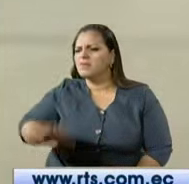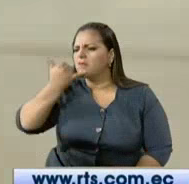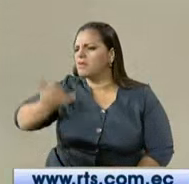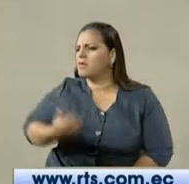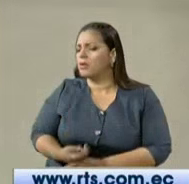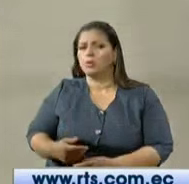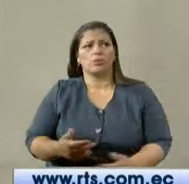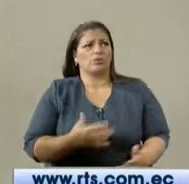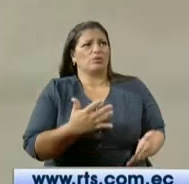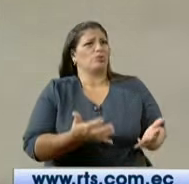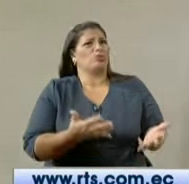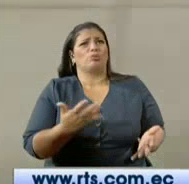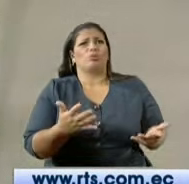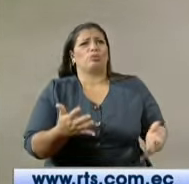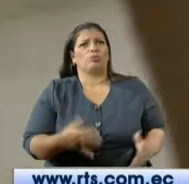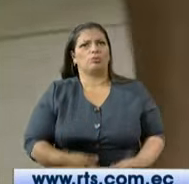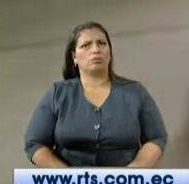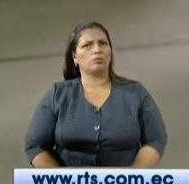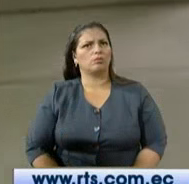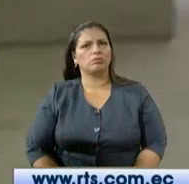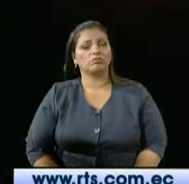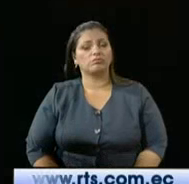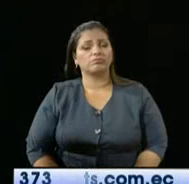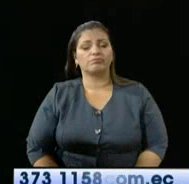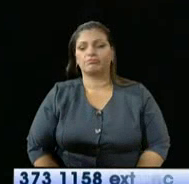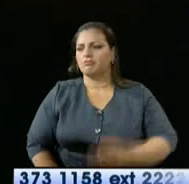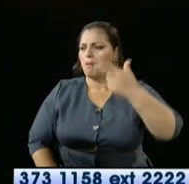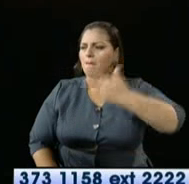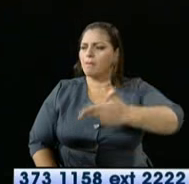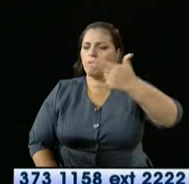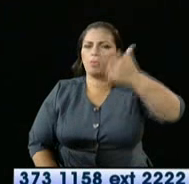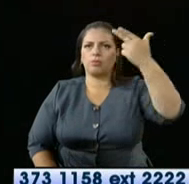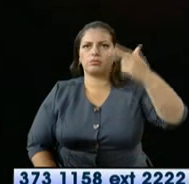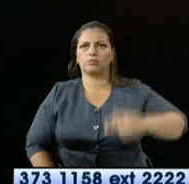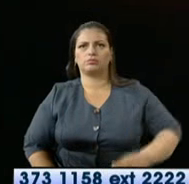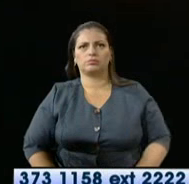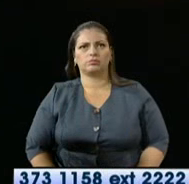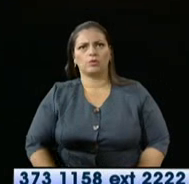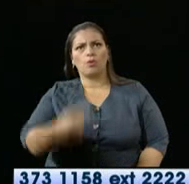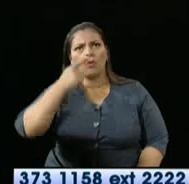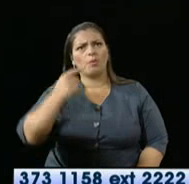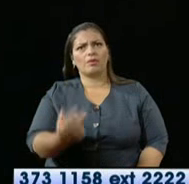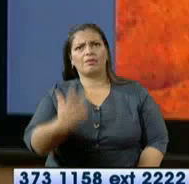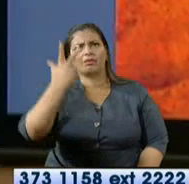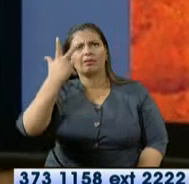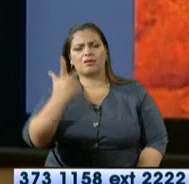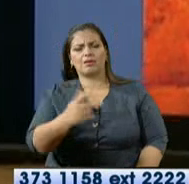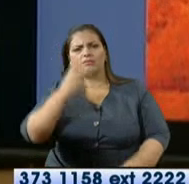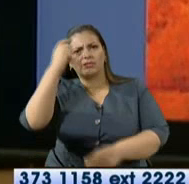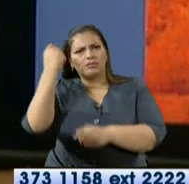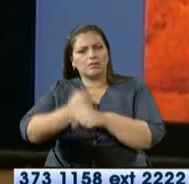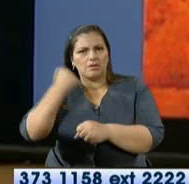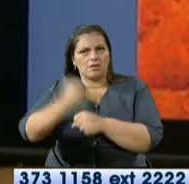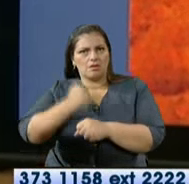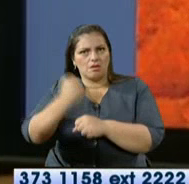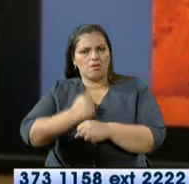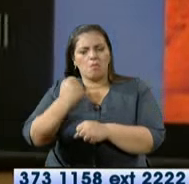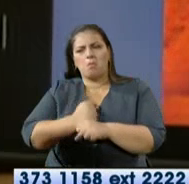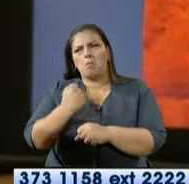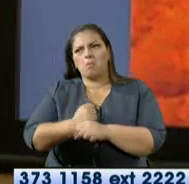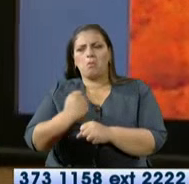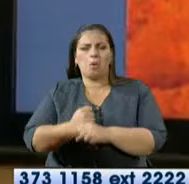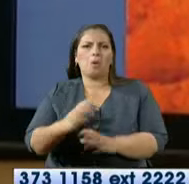Tres humildes trabajadores circulaban en un vehículo por las calles de Monte Sinaí, cuando de repente fueron interceptados por igual